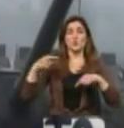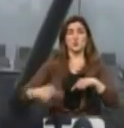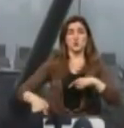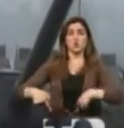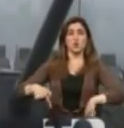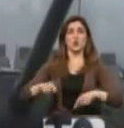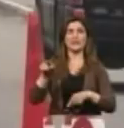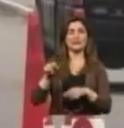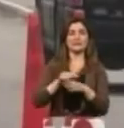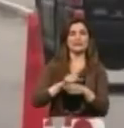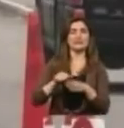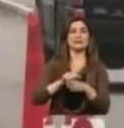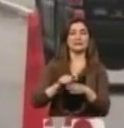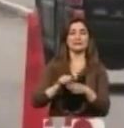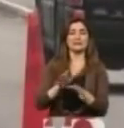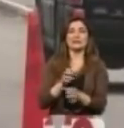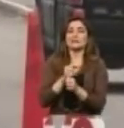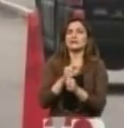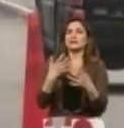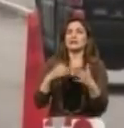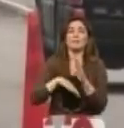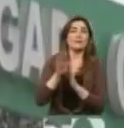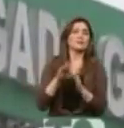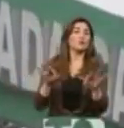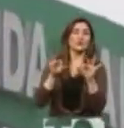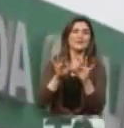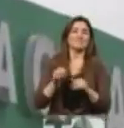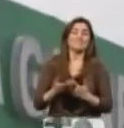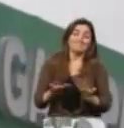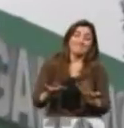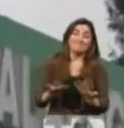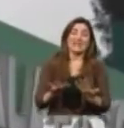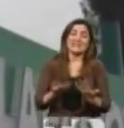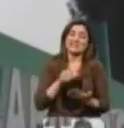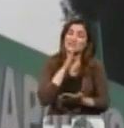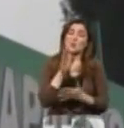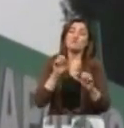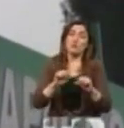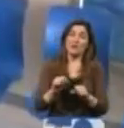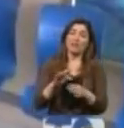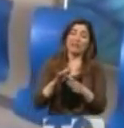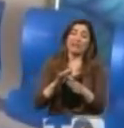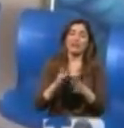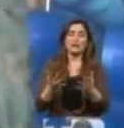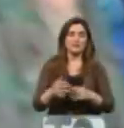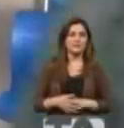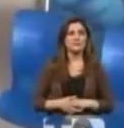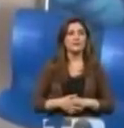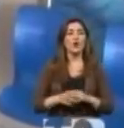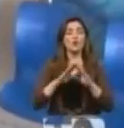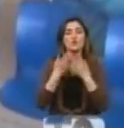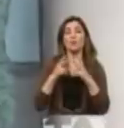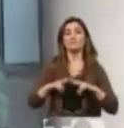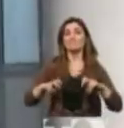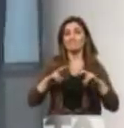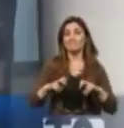tipo de entrenamiento militar las medidas de seguridad son prioritarias, pero que aún así no están exentos de un accidente. Una comisión investigativa